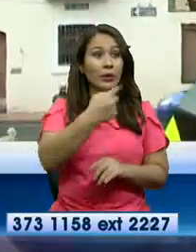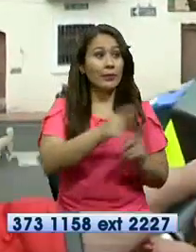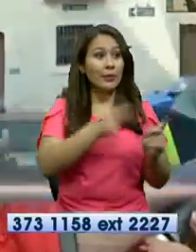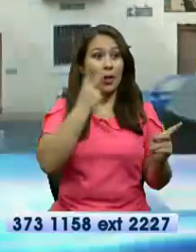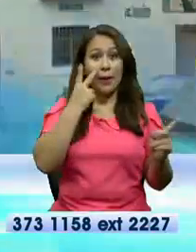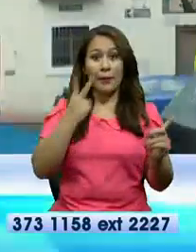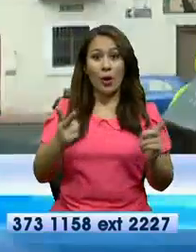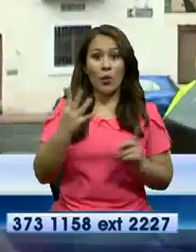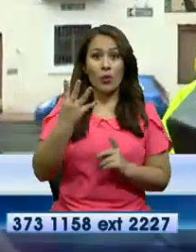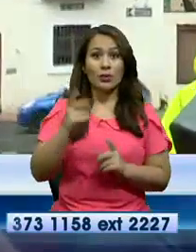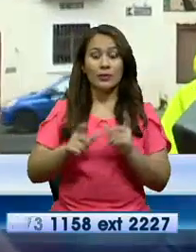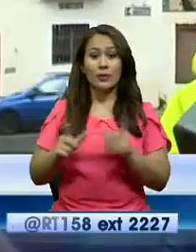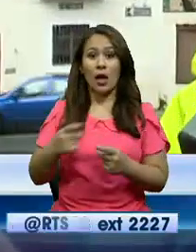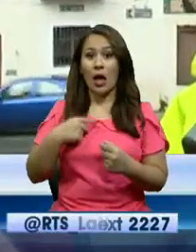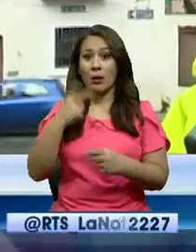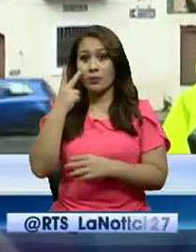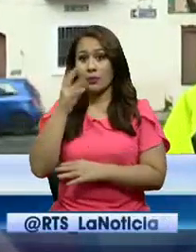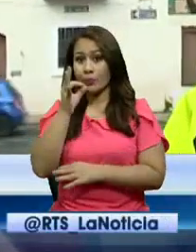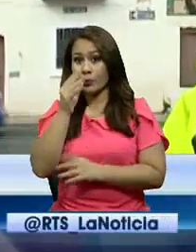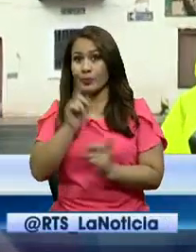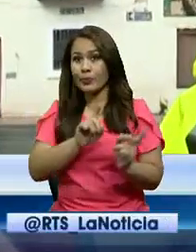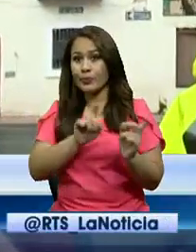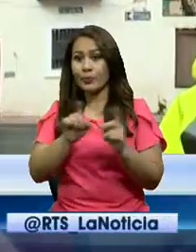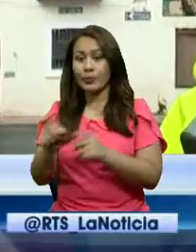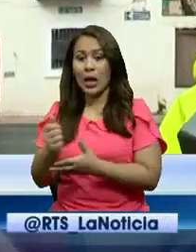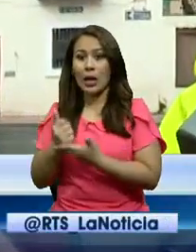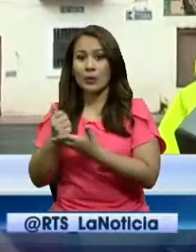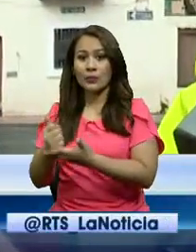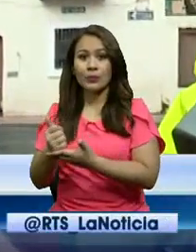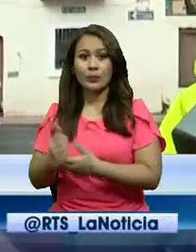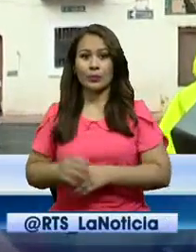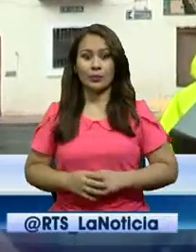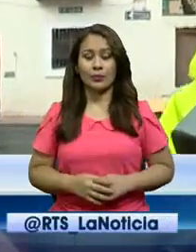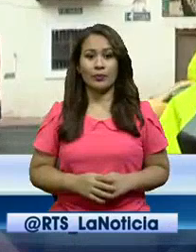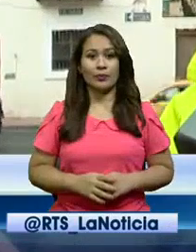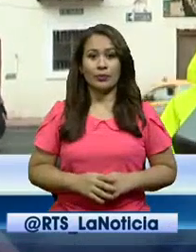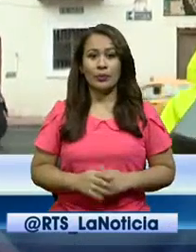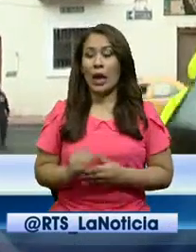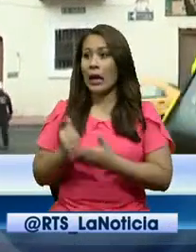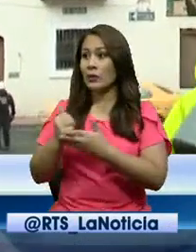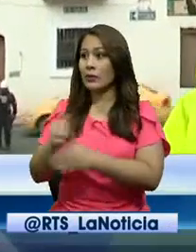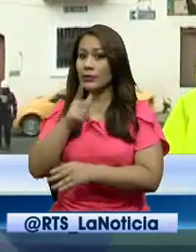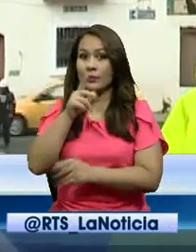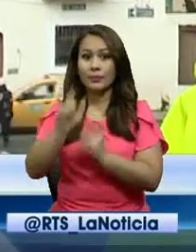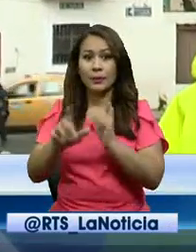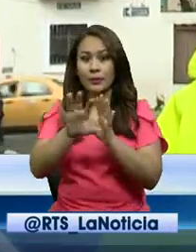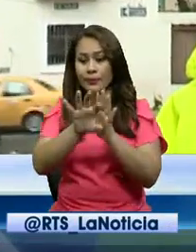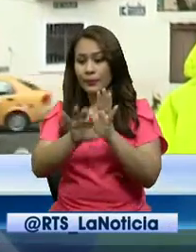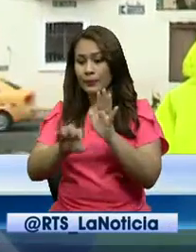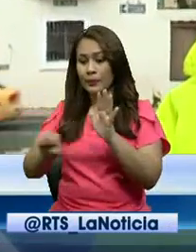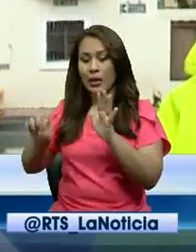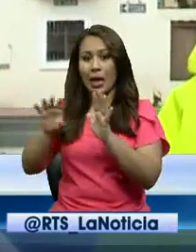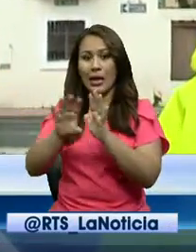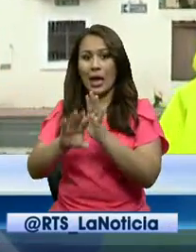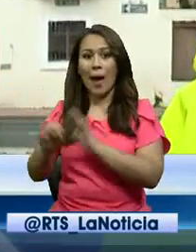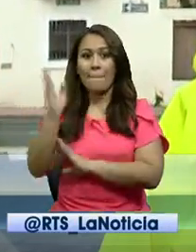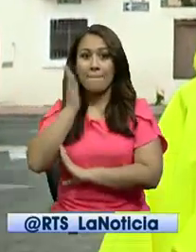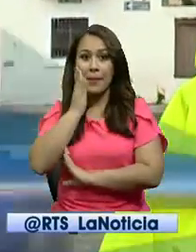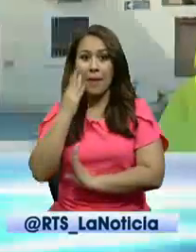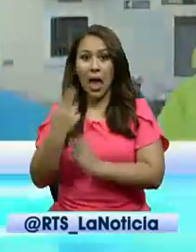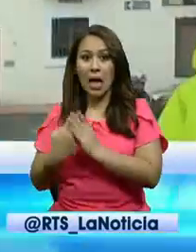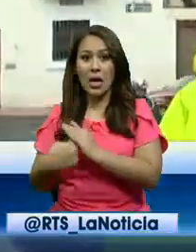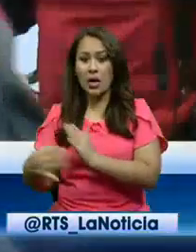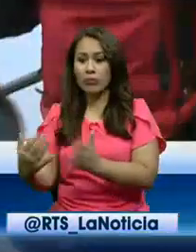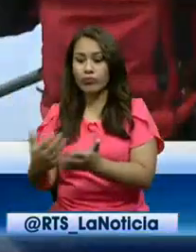cuatro agentes metropolitanos de tránsito que fueron los primeros que intervinieron. Junto a la vecindad sacaron en medio de los escombros a la madre y a la hija junto